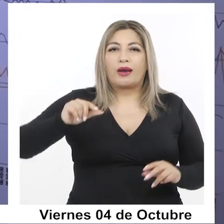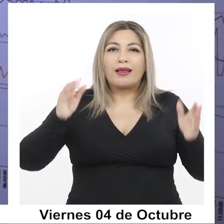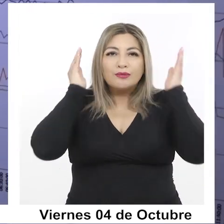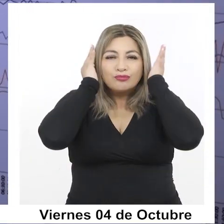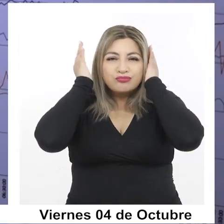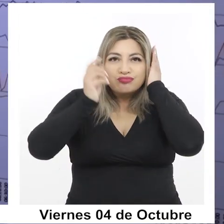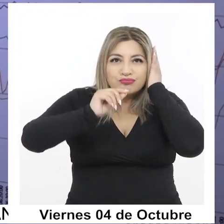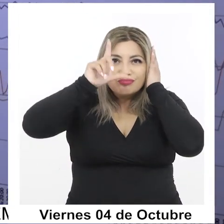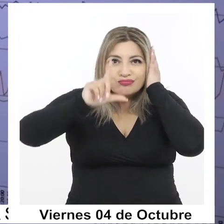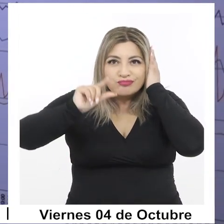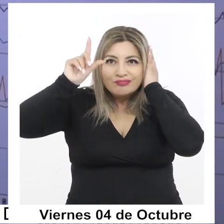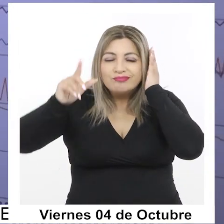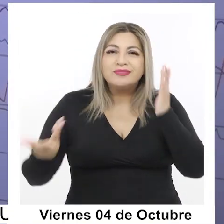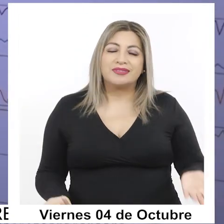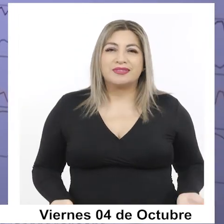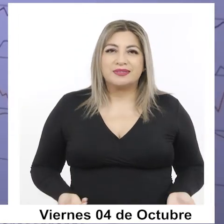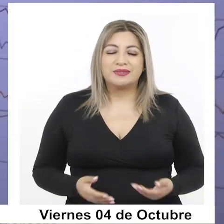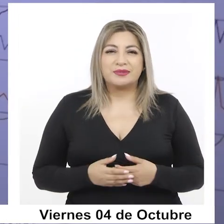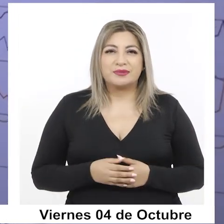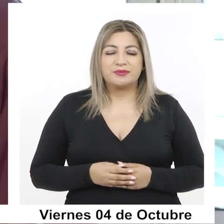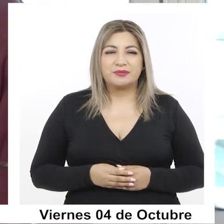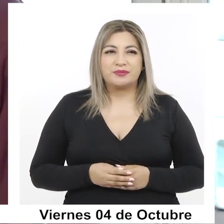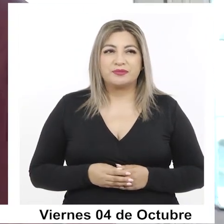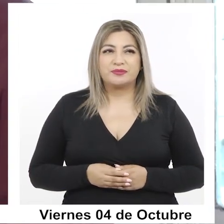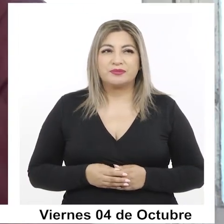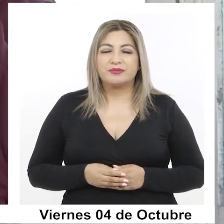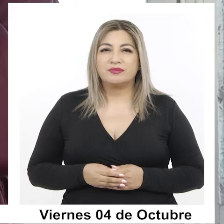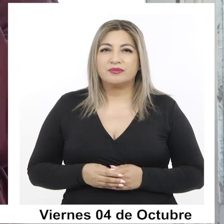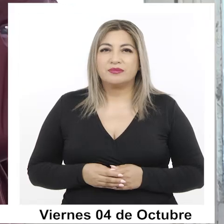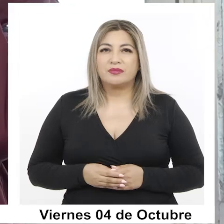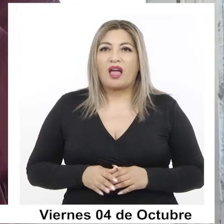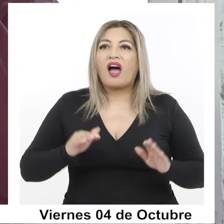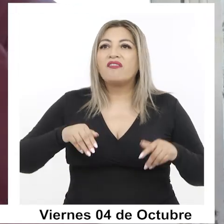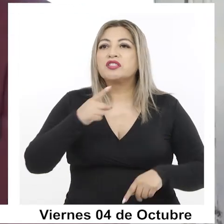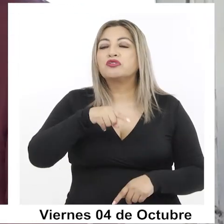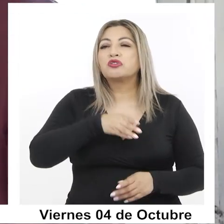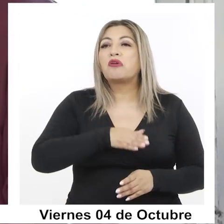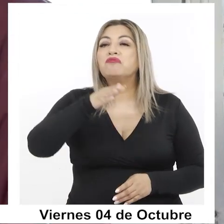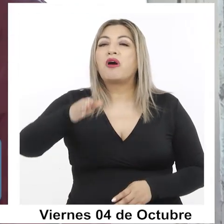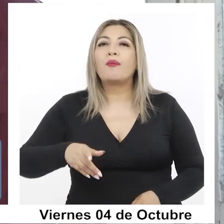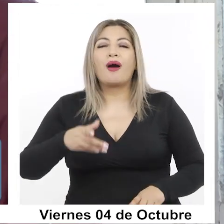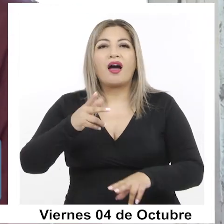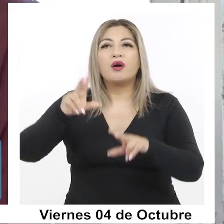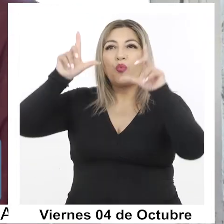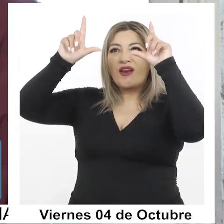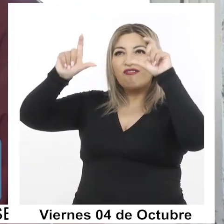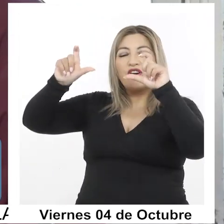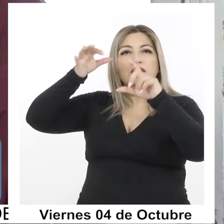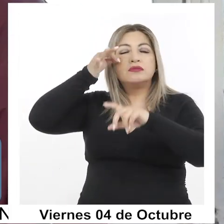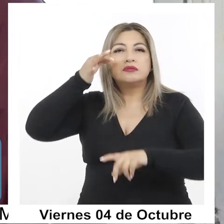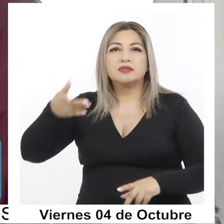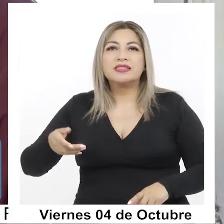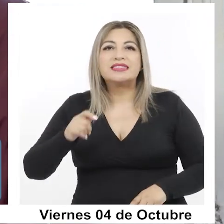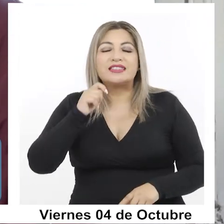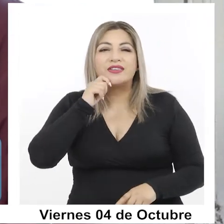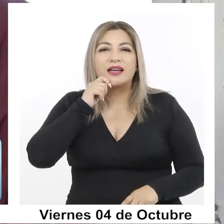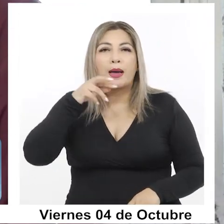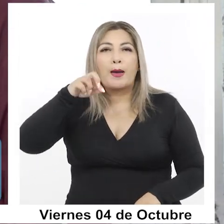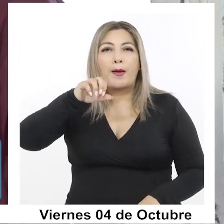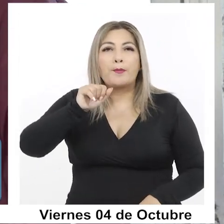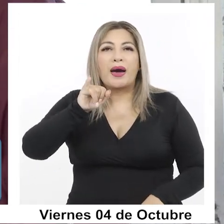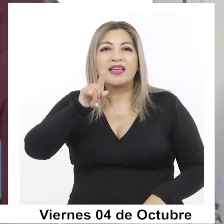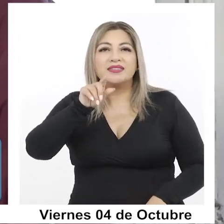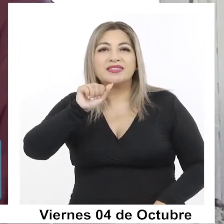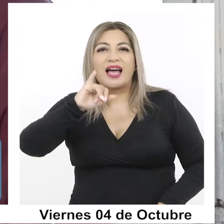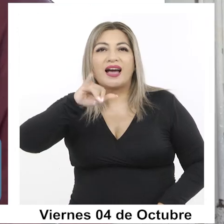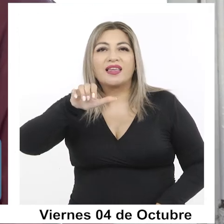acústica. Así como usted algunas veces va a un lugar, le sacan una foto, ¿cierto? A esto le llaman paisaje, no